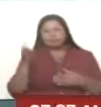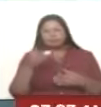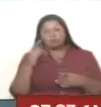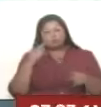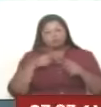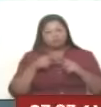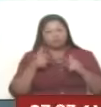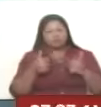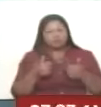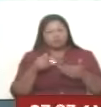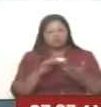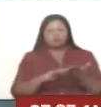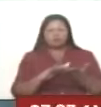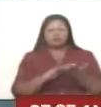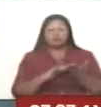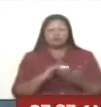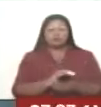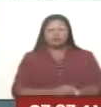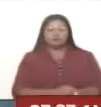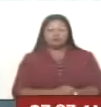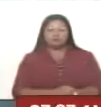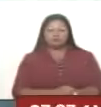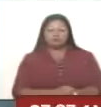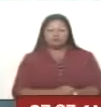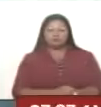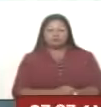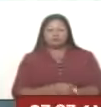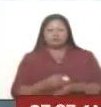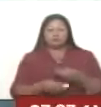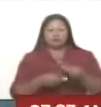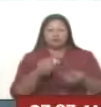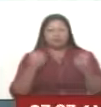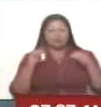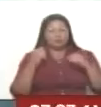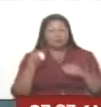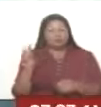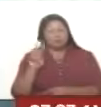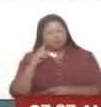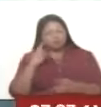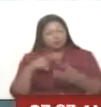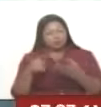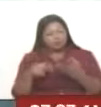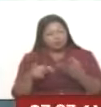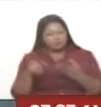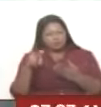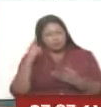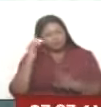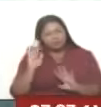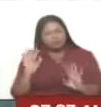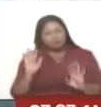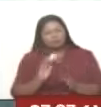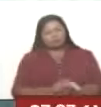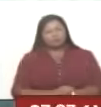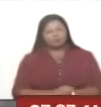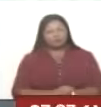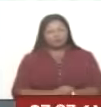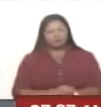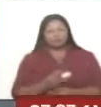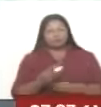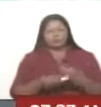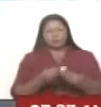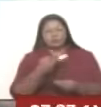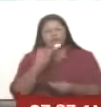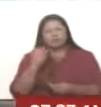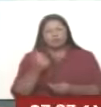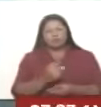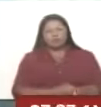optimistas con respecto a la recuperación económica y cómo se prepara Venezuela para estos datos. Usted allí, bueno, dice, puede ser mejor a